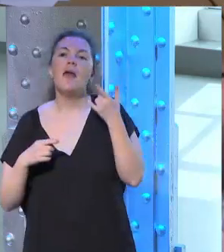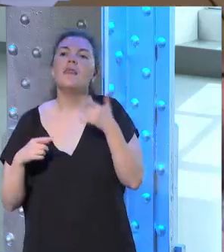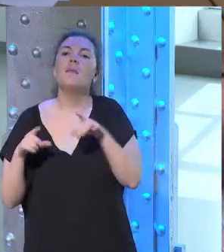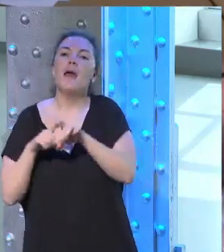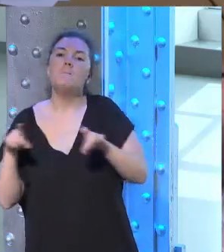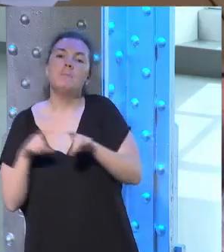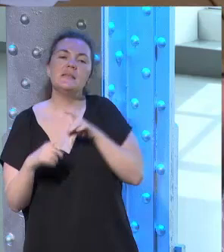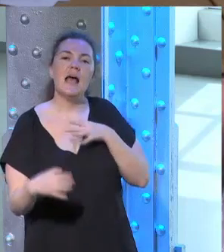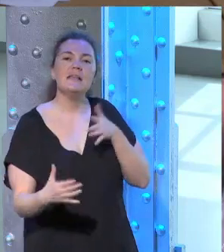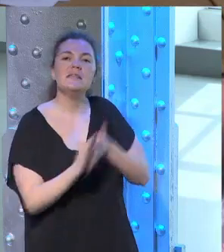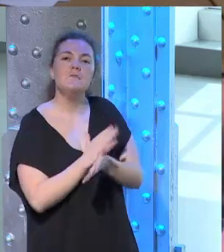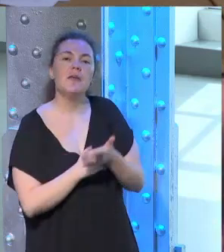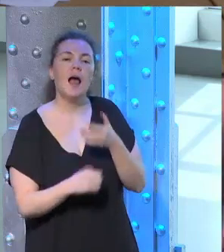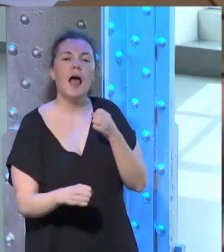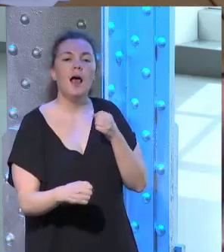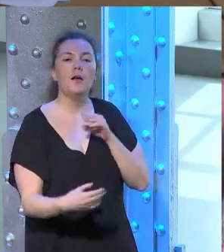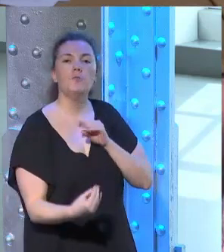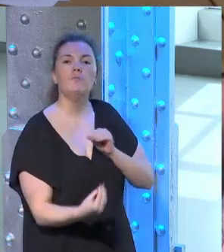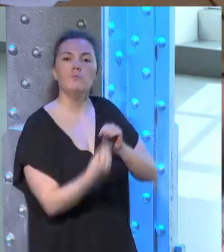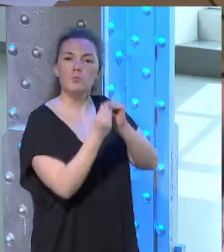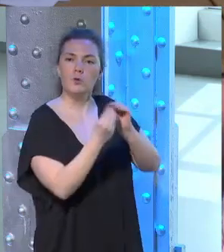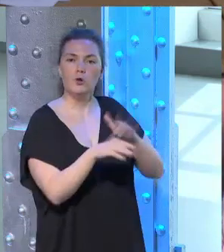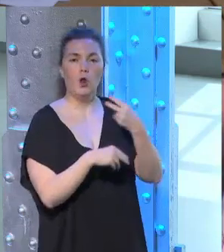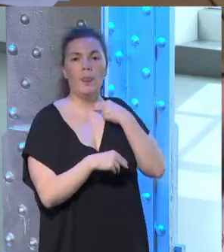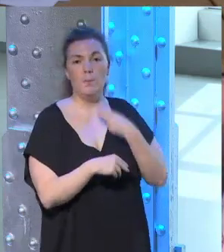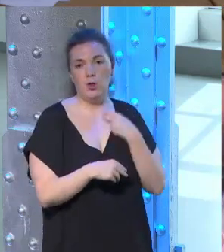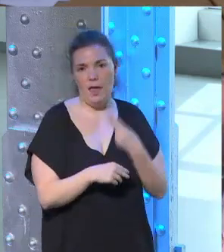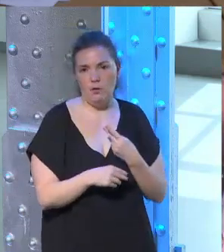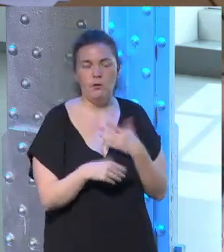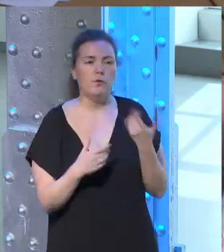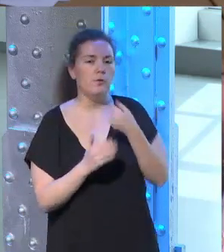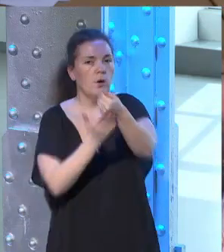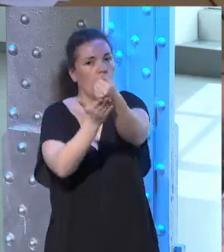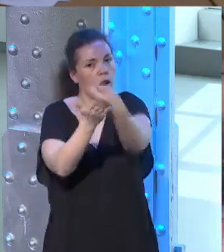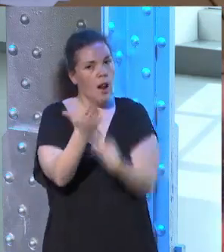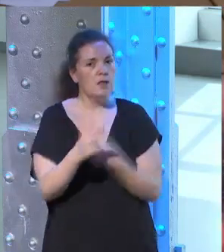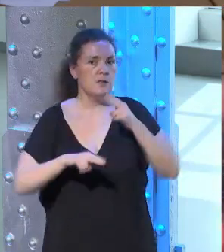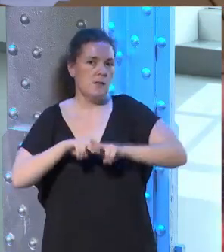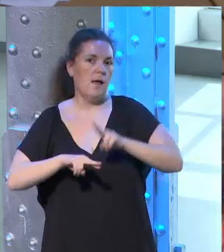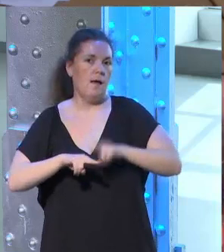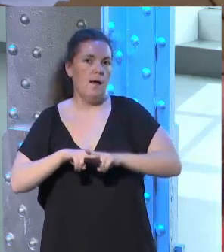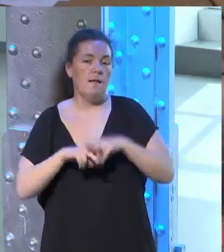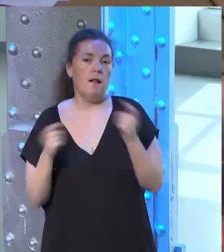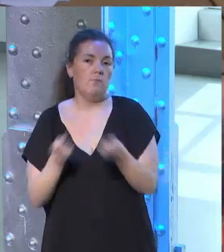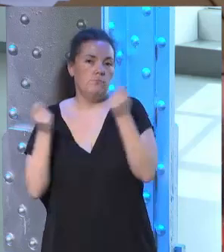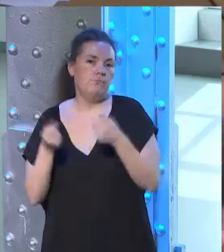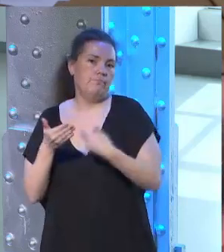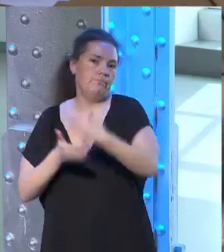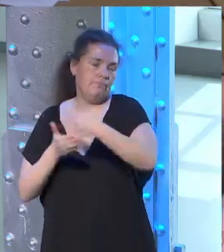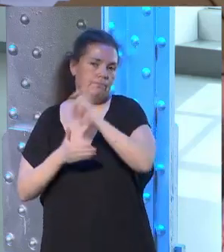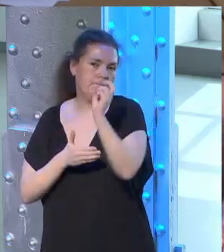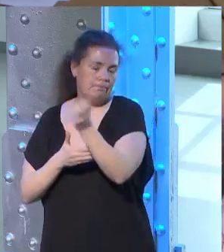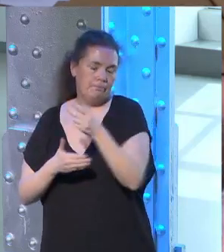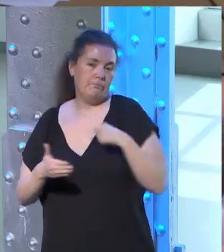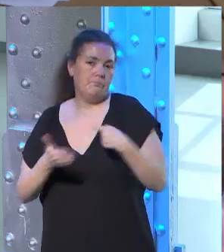incompatible con mi condición de diputado, ¿no? Y estuve ahí en un listado, en una lista negra y salí en los medios de comunicación y tal.